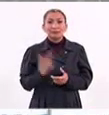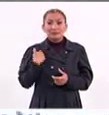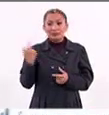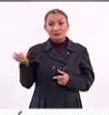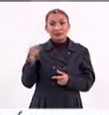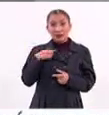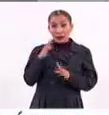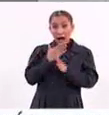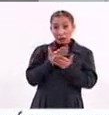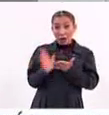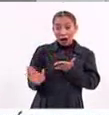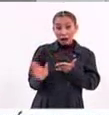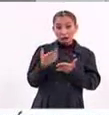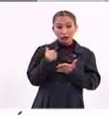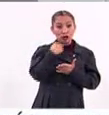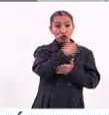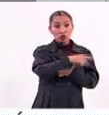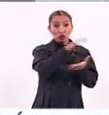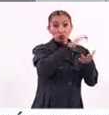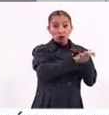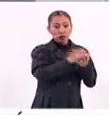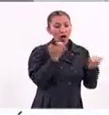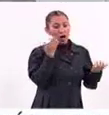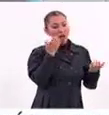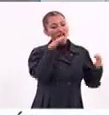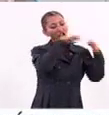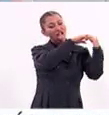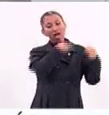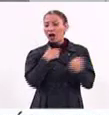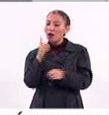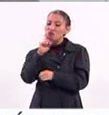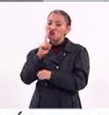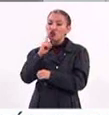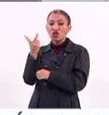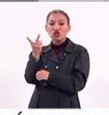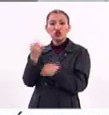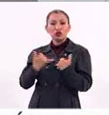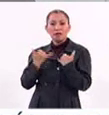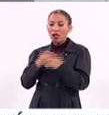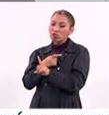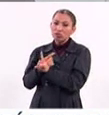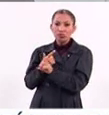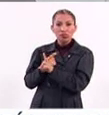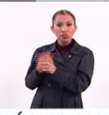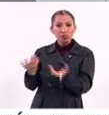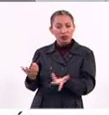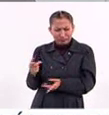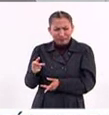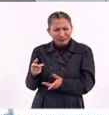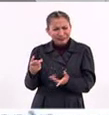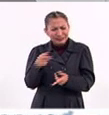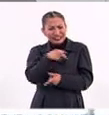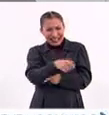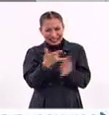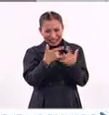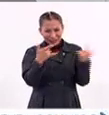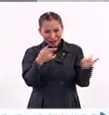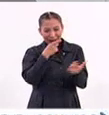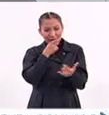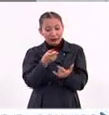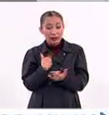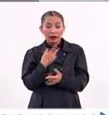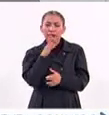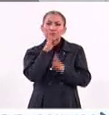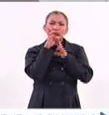bueno, pero además cometieron adulterio y van con estos casadas. Jovencitos. Entonces ellas en este cuento les dan